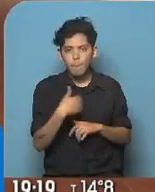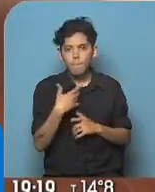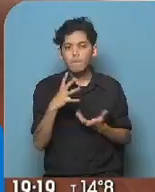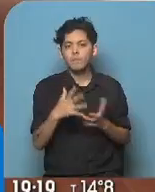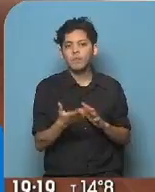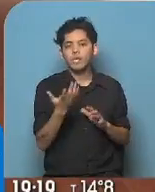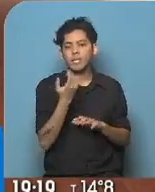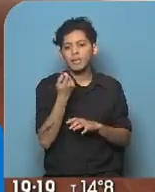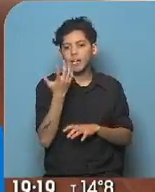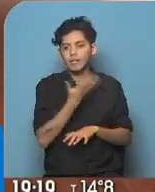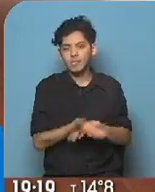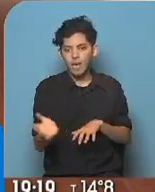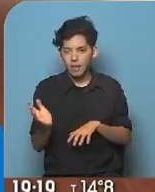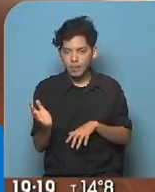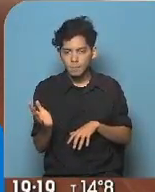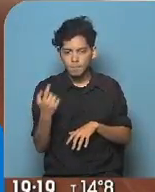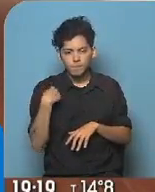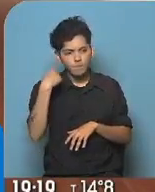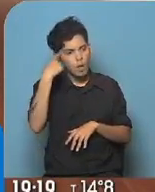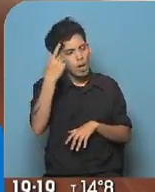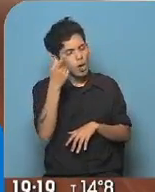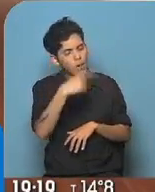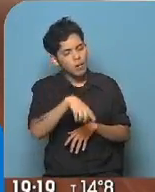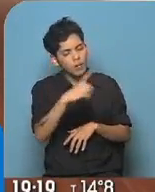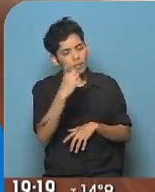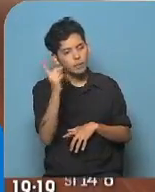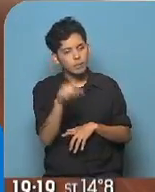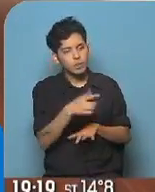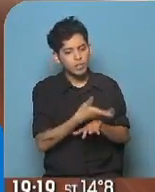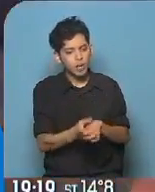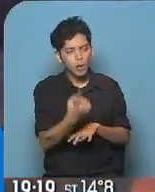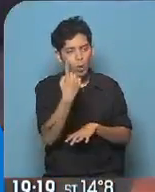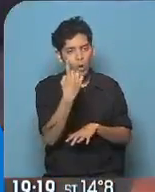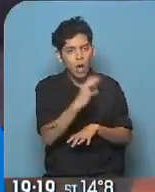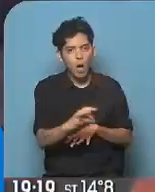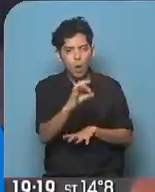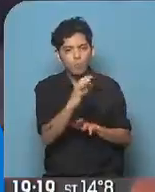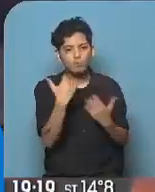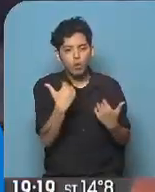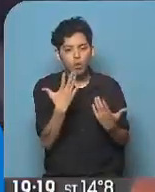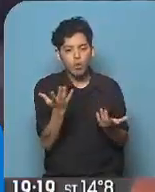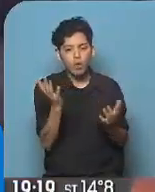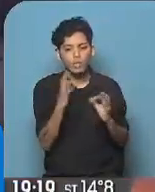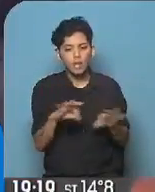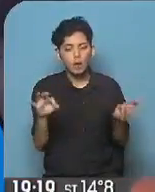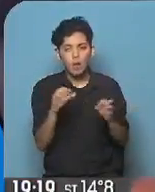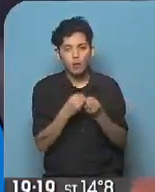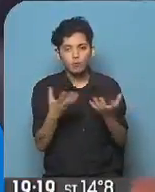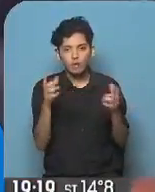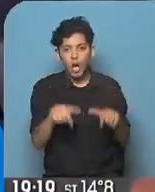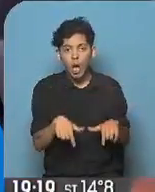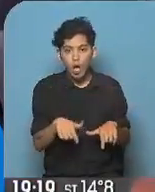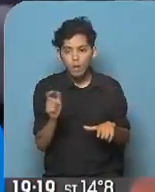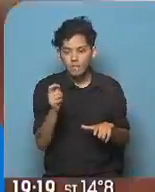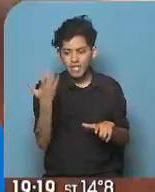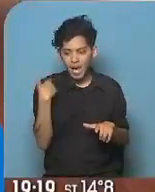vez llegaron tarde cree que faltó alguna que realmente llegaron tarde y que se podría haber evitado mucho de lo que está sucediendo ahora si se implementaban un par de